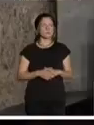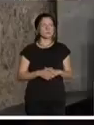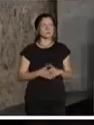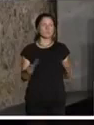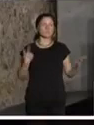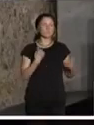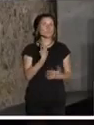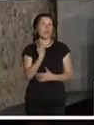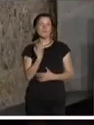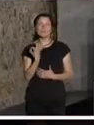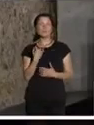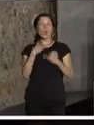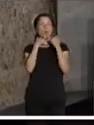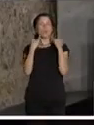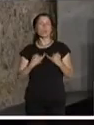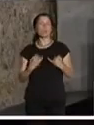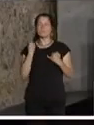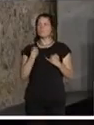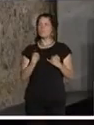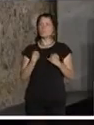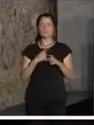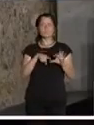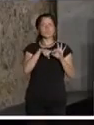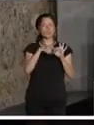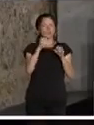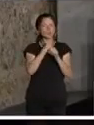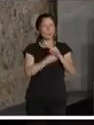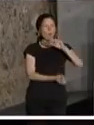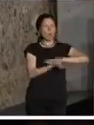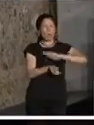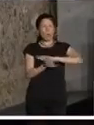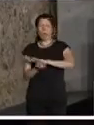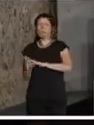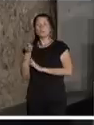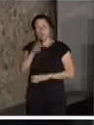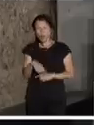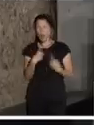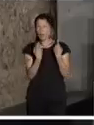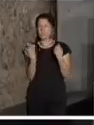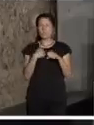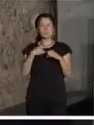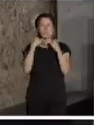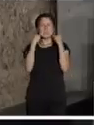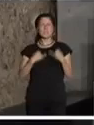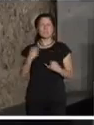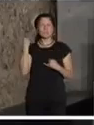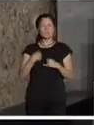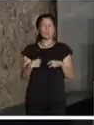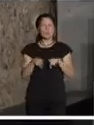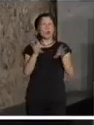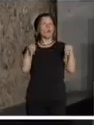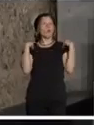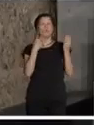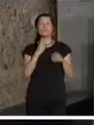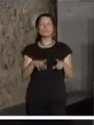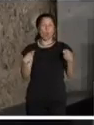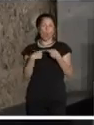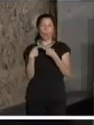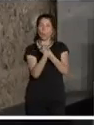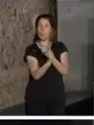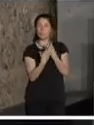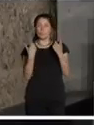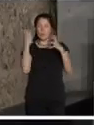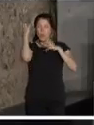y necesitamos que esa energía genere puestos de trabajo aquí que necesitamos que esa energía la puedan disfrutar las cooperativas